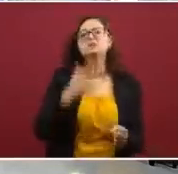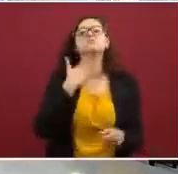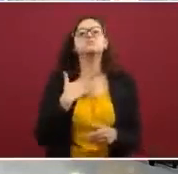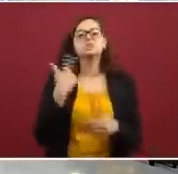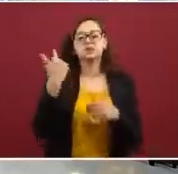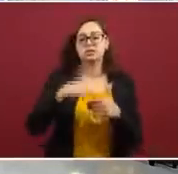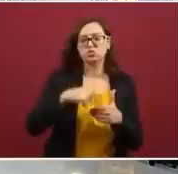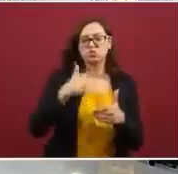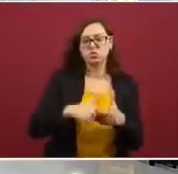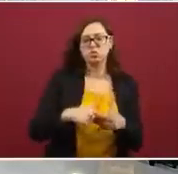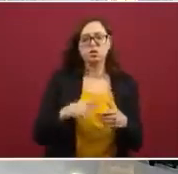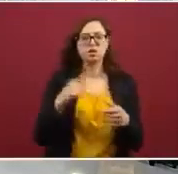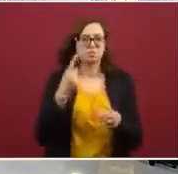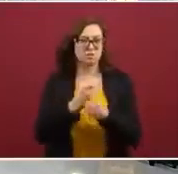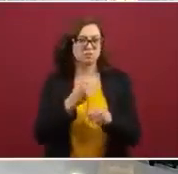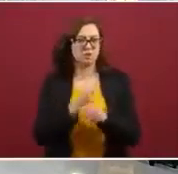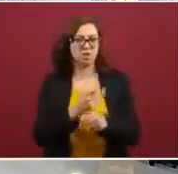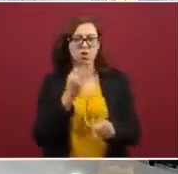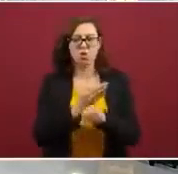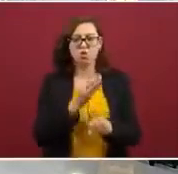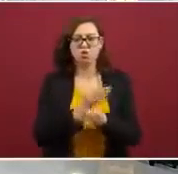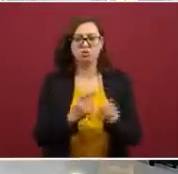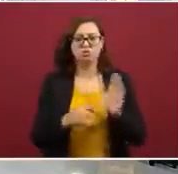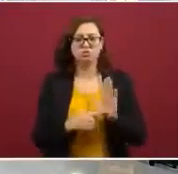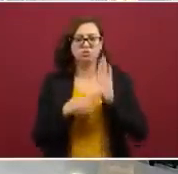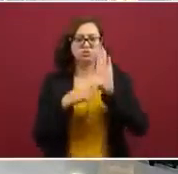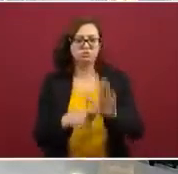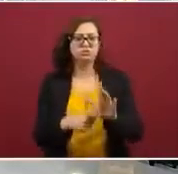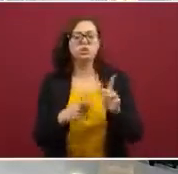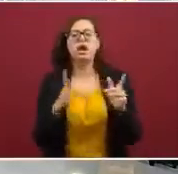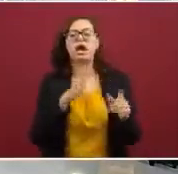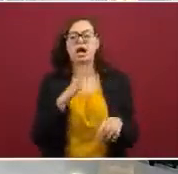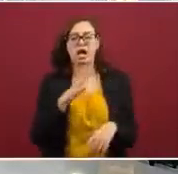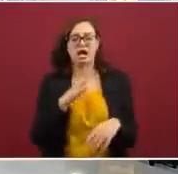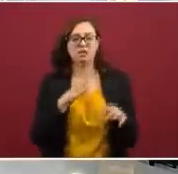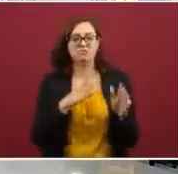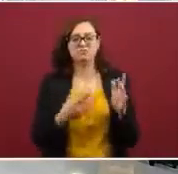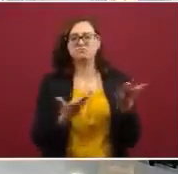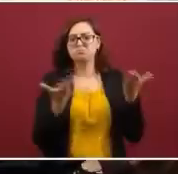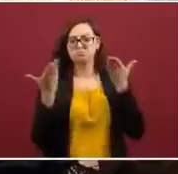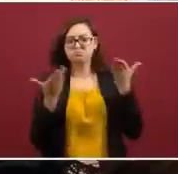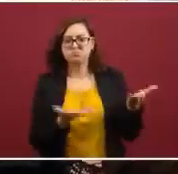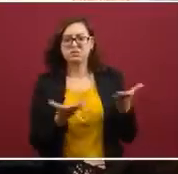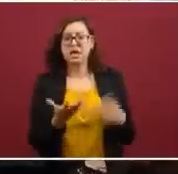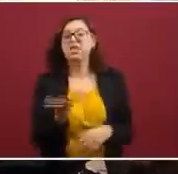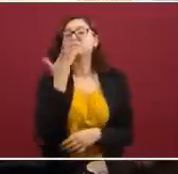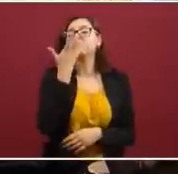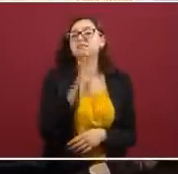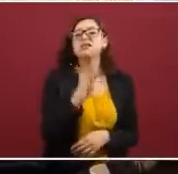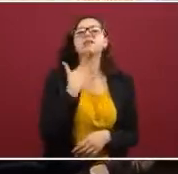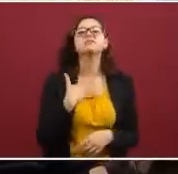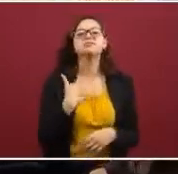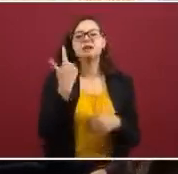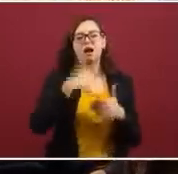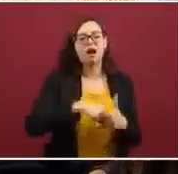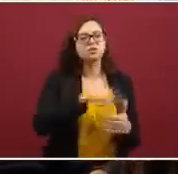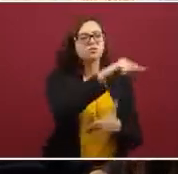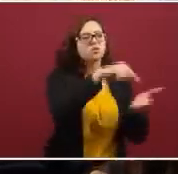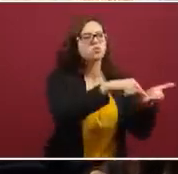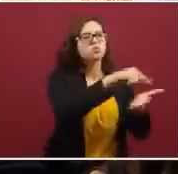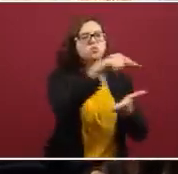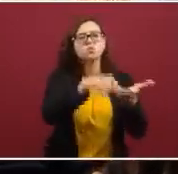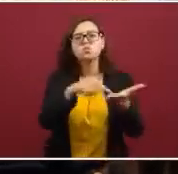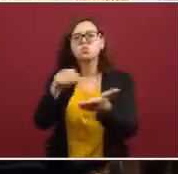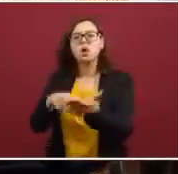primero. En este ejercicio, por tipo de combustible, estamos presentando las 10 gasolineras que dan más caro